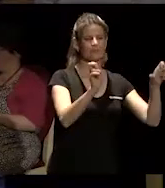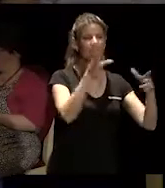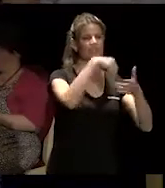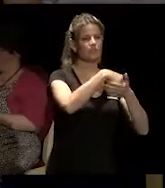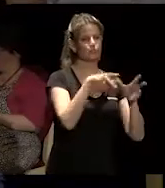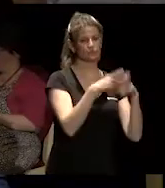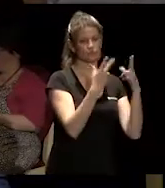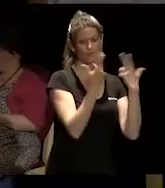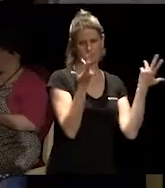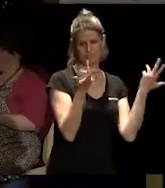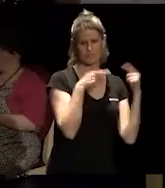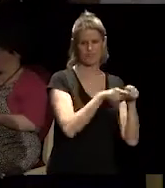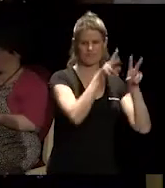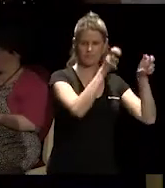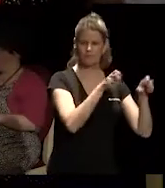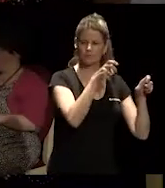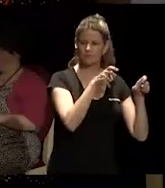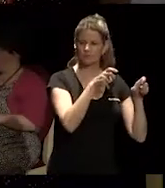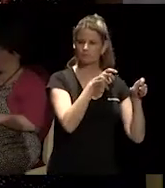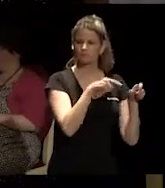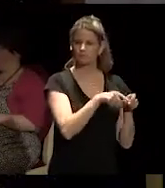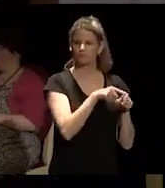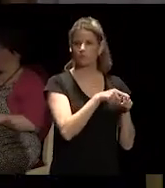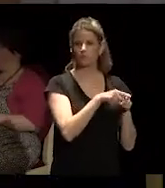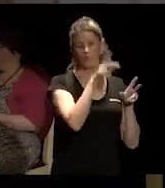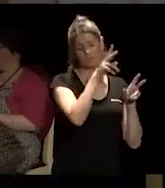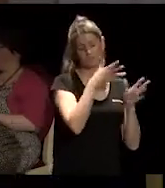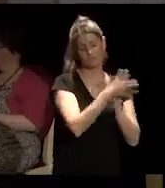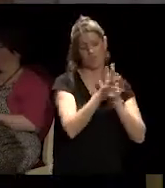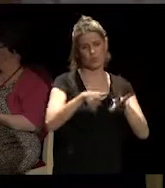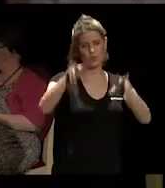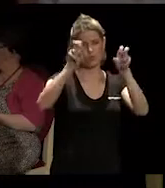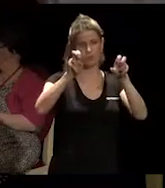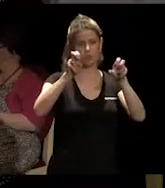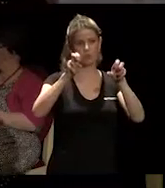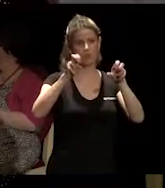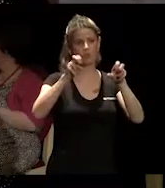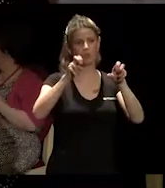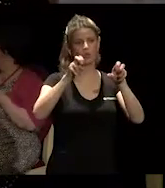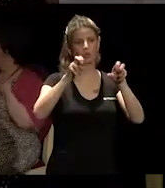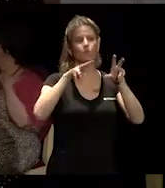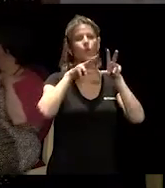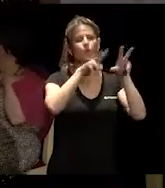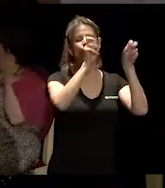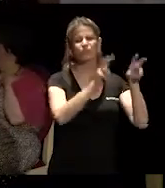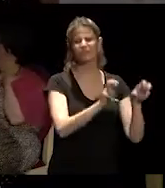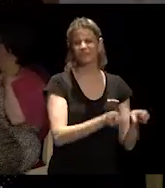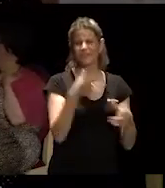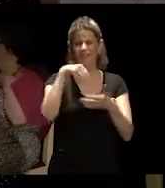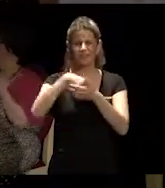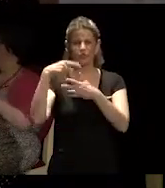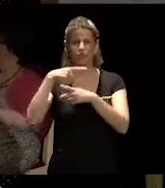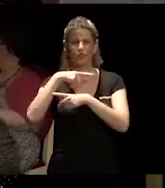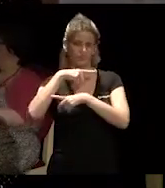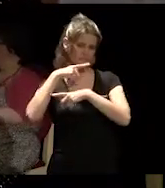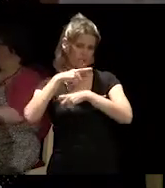será uno de los la temática, por así decirlo, de un nuevo festival que se va a celebrar en diciembre. Y para que no se olvide, ya os